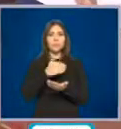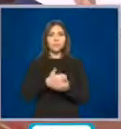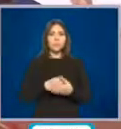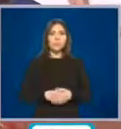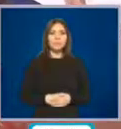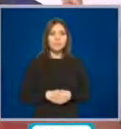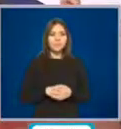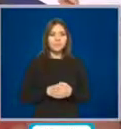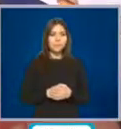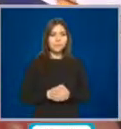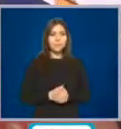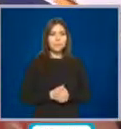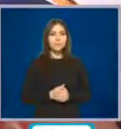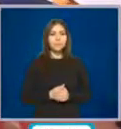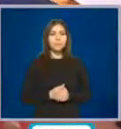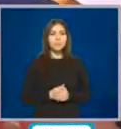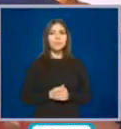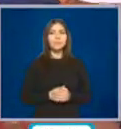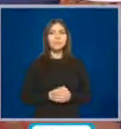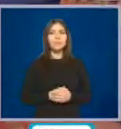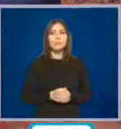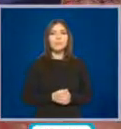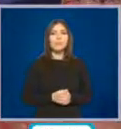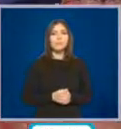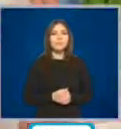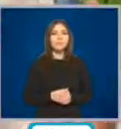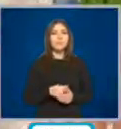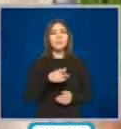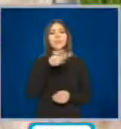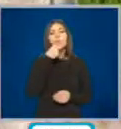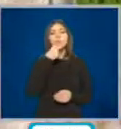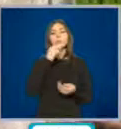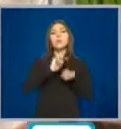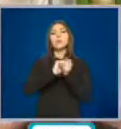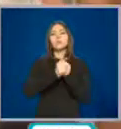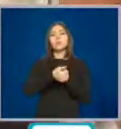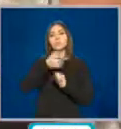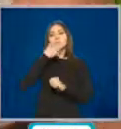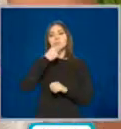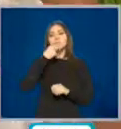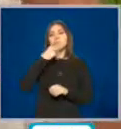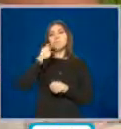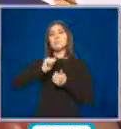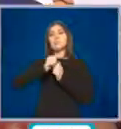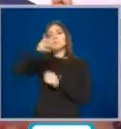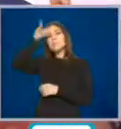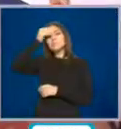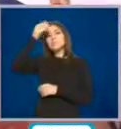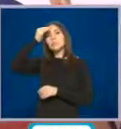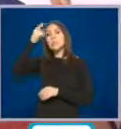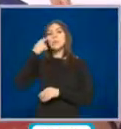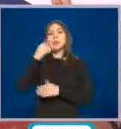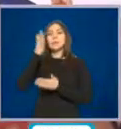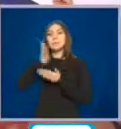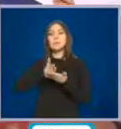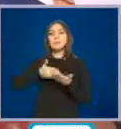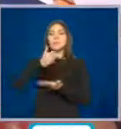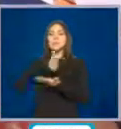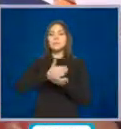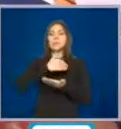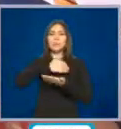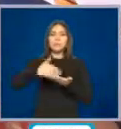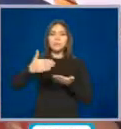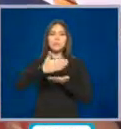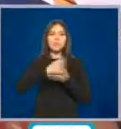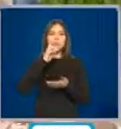nosotros. Ok. Sí, esa va a ser para nosotros. Quique ha estado practicando y de verdad que sí la corta muy bien. Yo, mira, Sí, ¿cómo mira. la dejé?